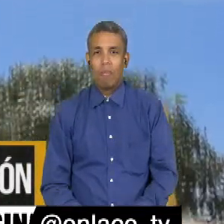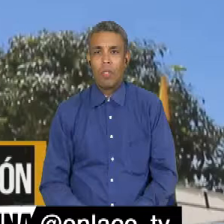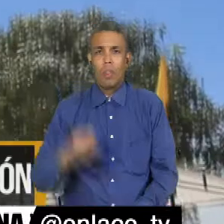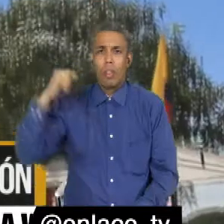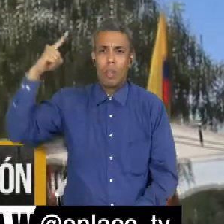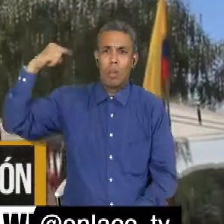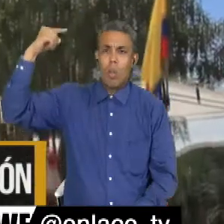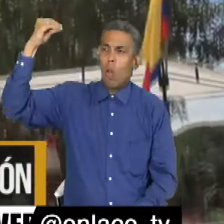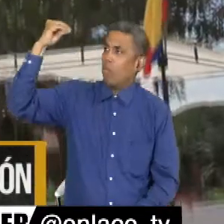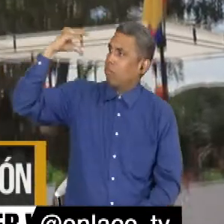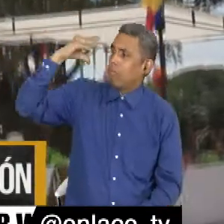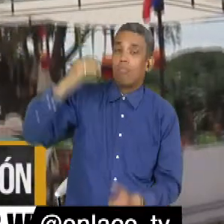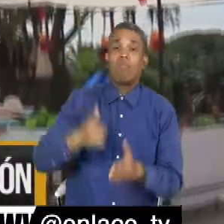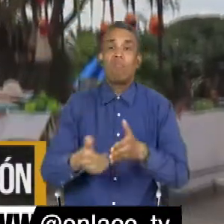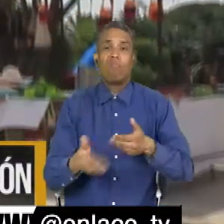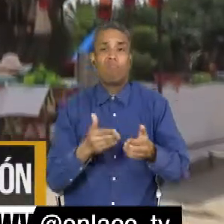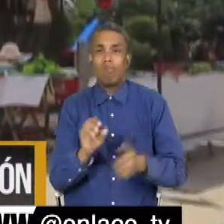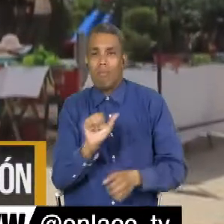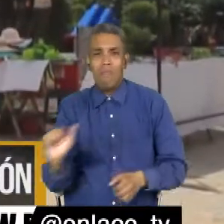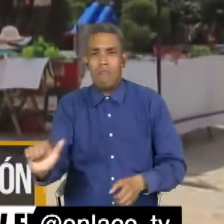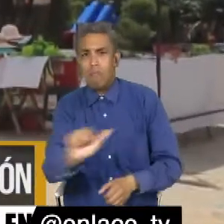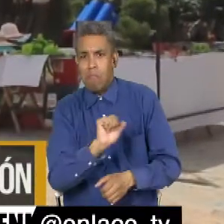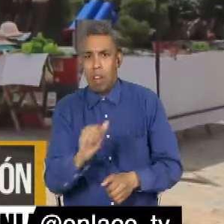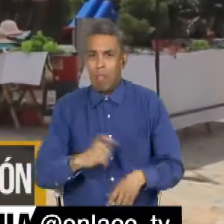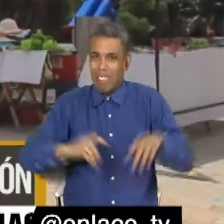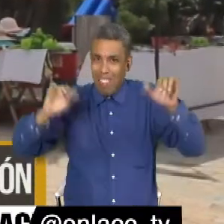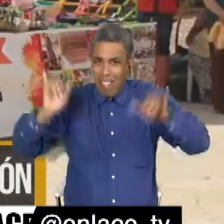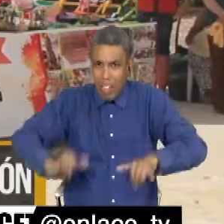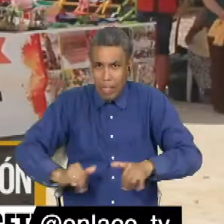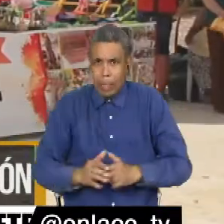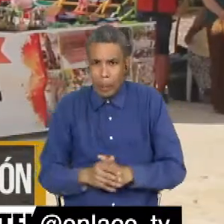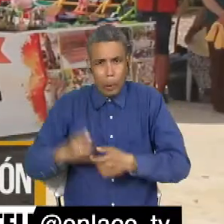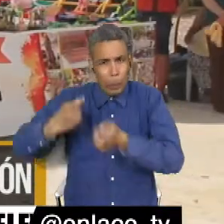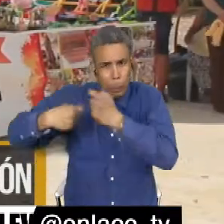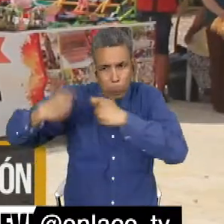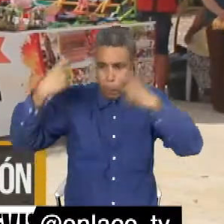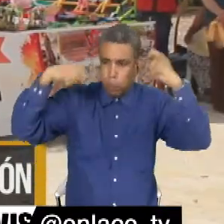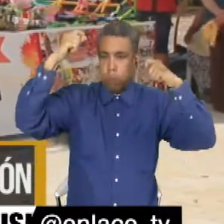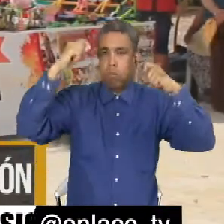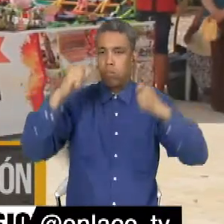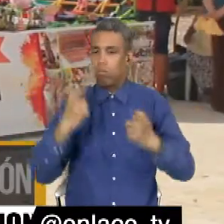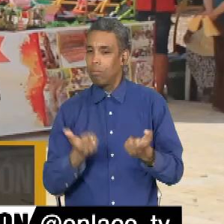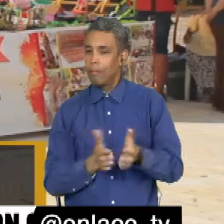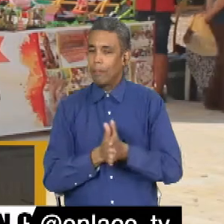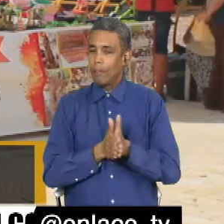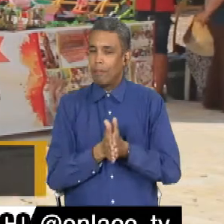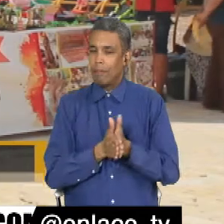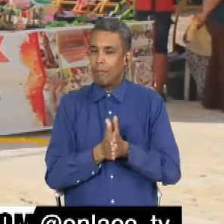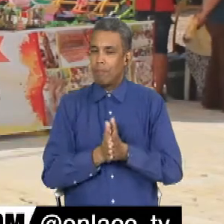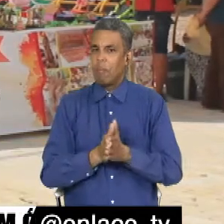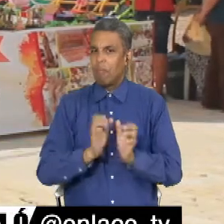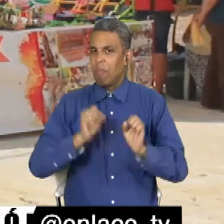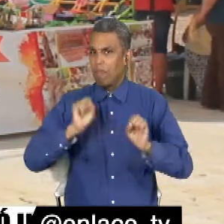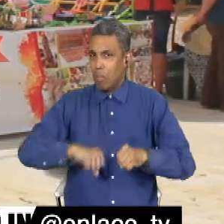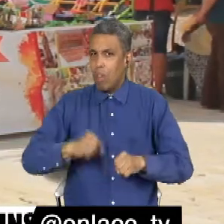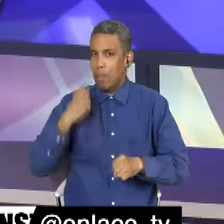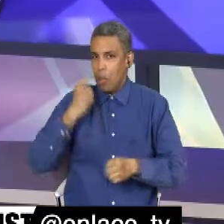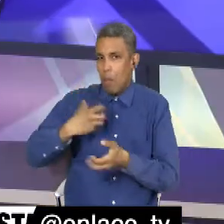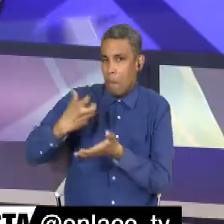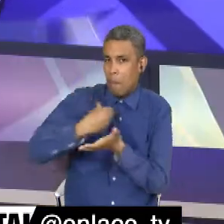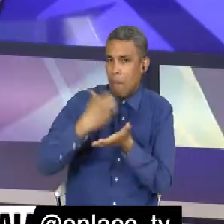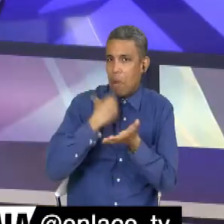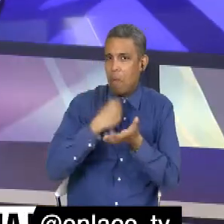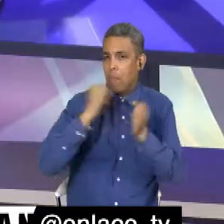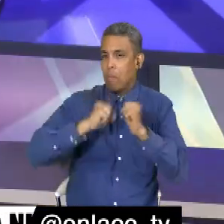del clima, las artesanas locales se encuentran expectantes ante esta nueva fuente de empleo que esperaron durante varios años.